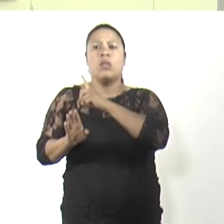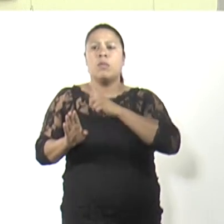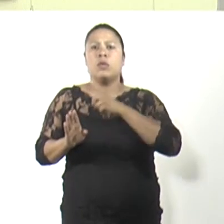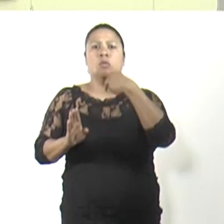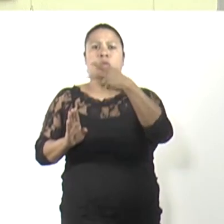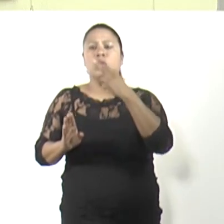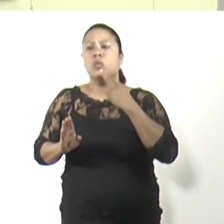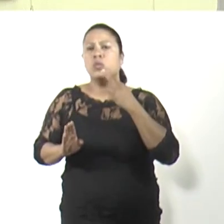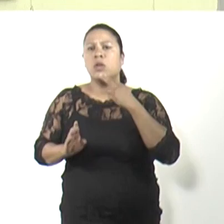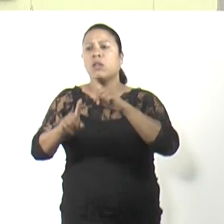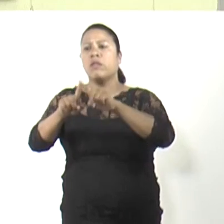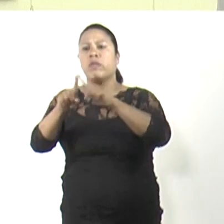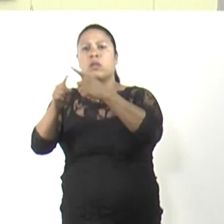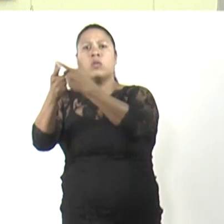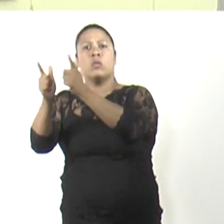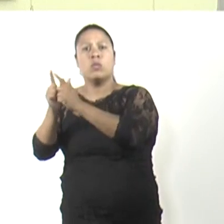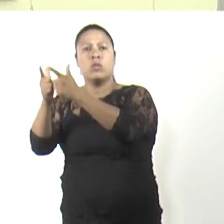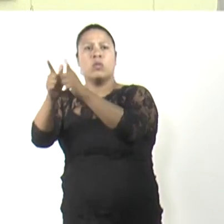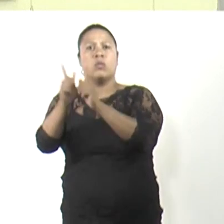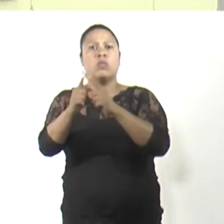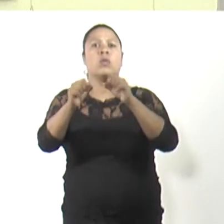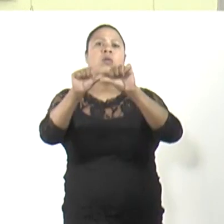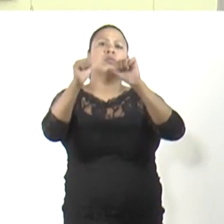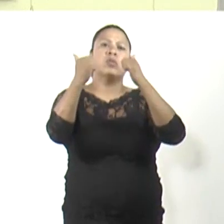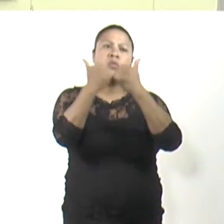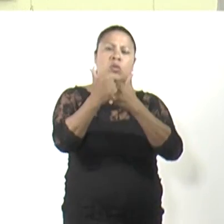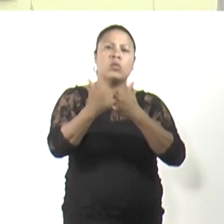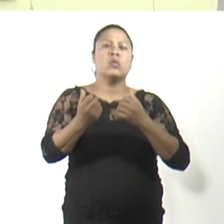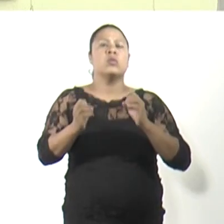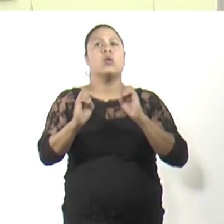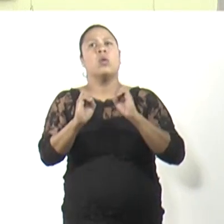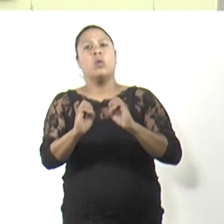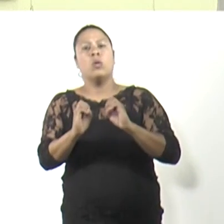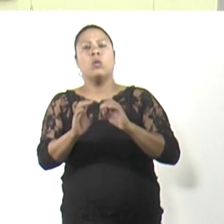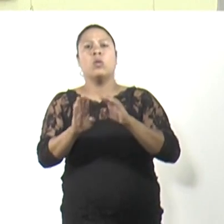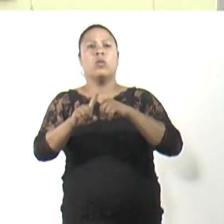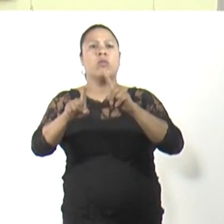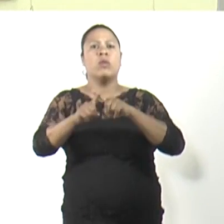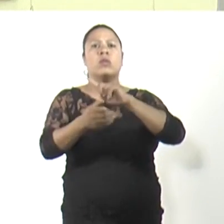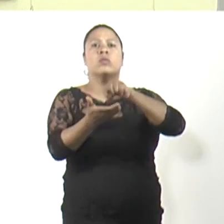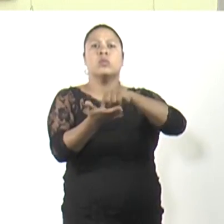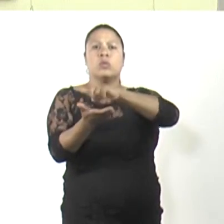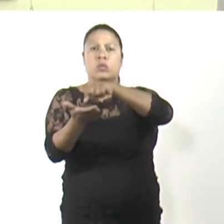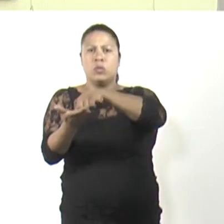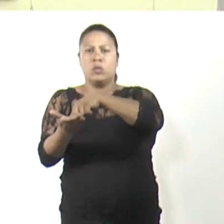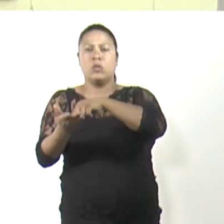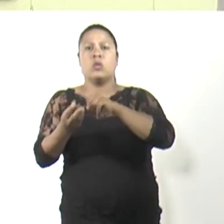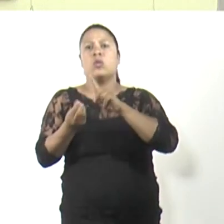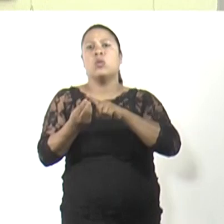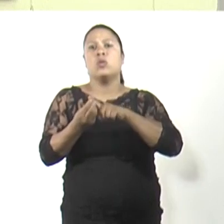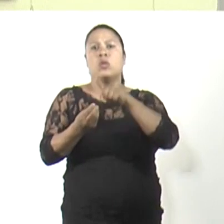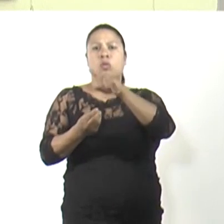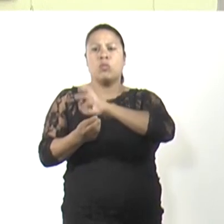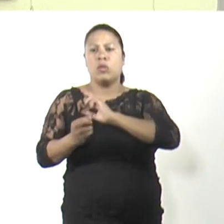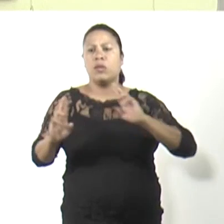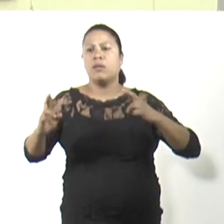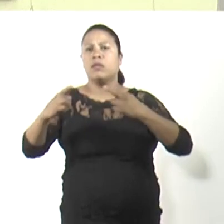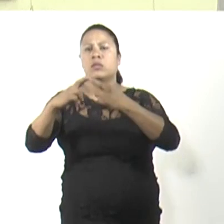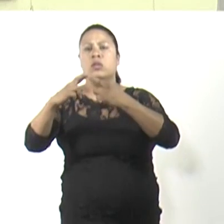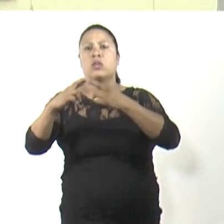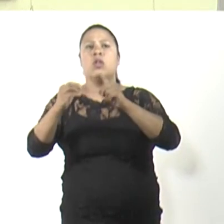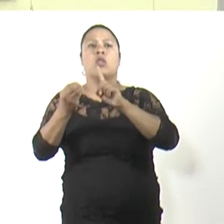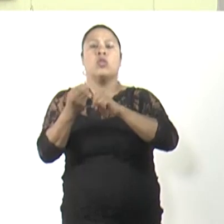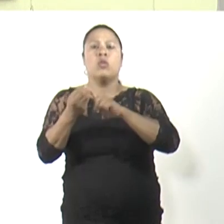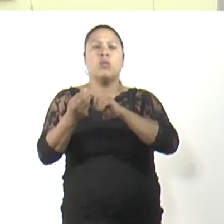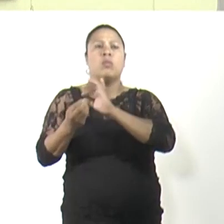en esos grupos, en esas asociaciones o en esos campos donde se relaciona o donde